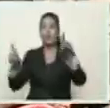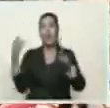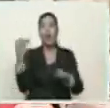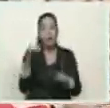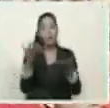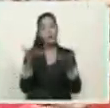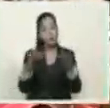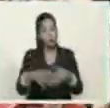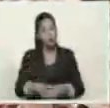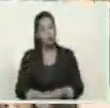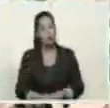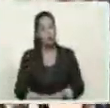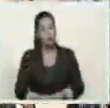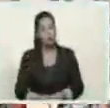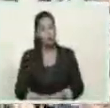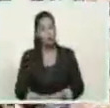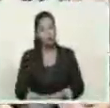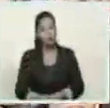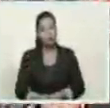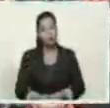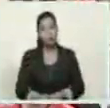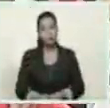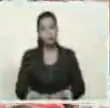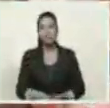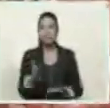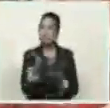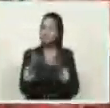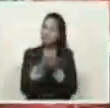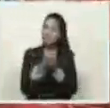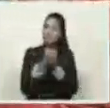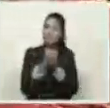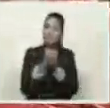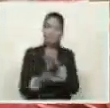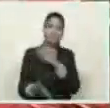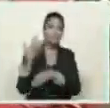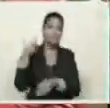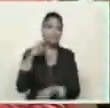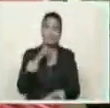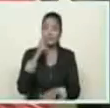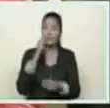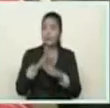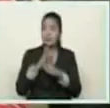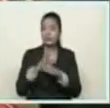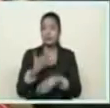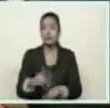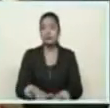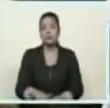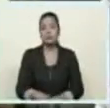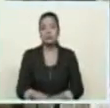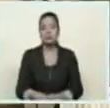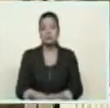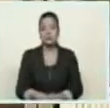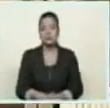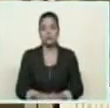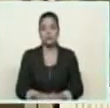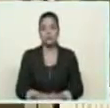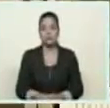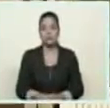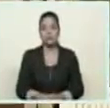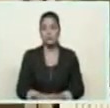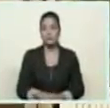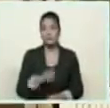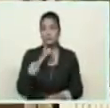bastante vale compañeros y compañeras de esa época dura donde pasamos el